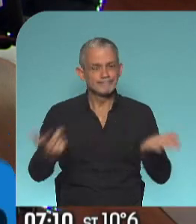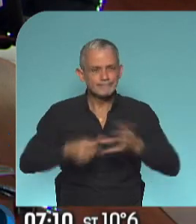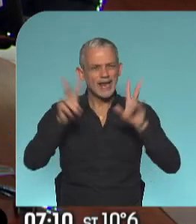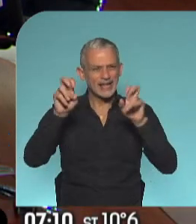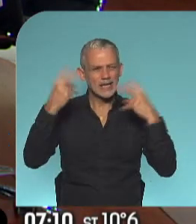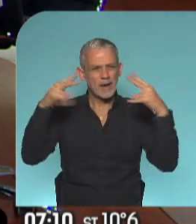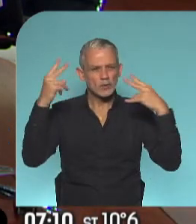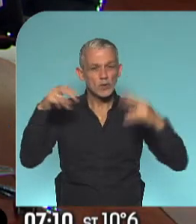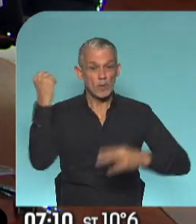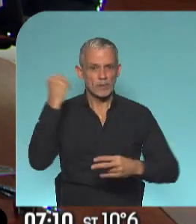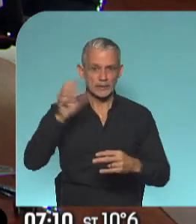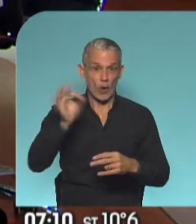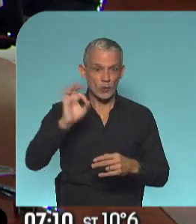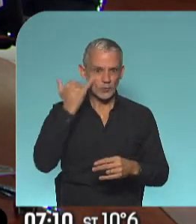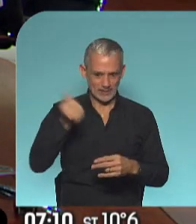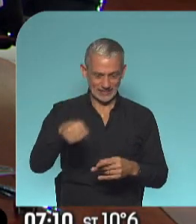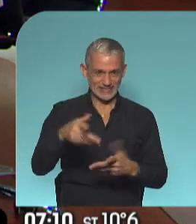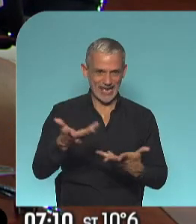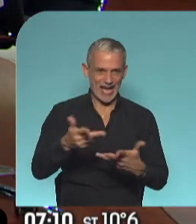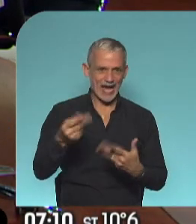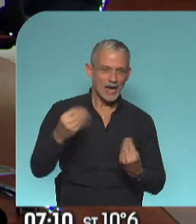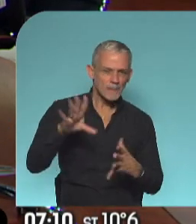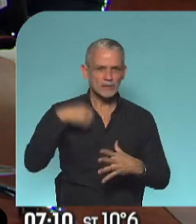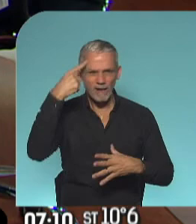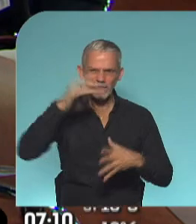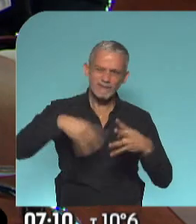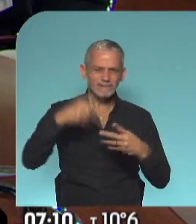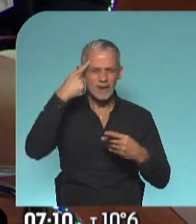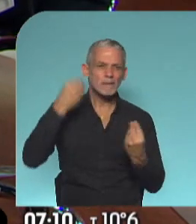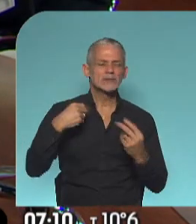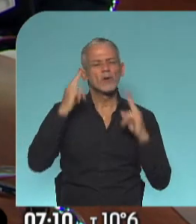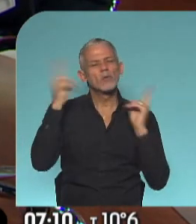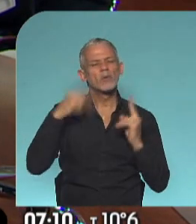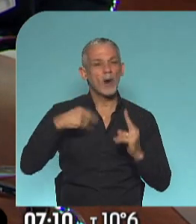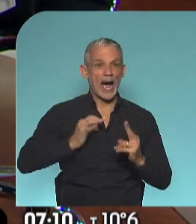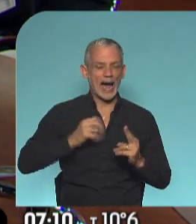turístico porque, claro, octubre ya es la fecha del año en la que muchos empiezan a pensar en el descanso con este año tan particular de la pandemia.